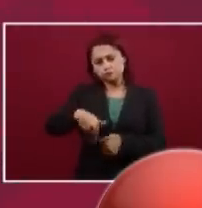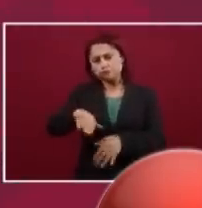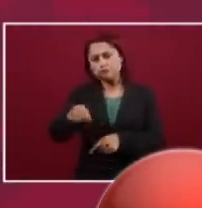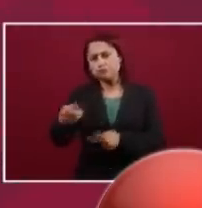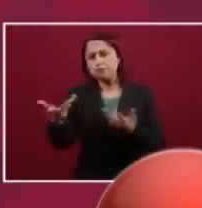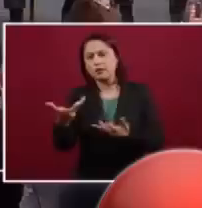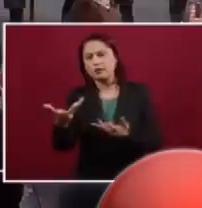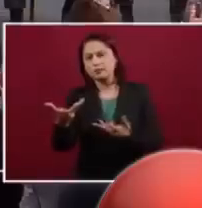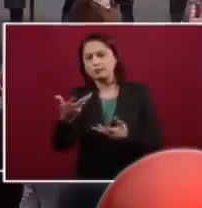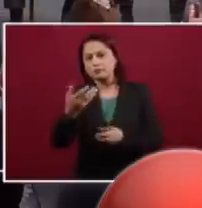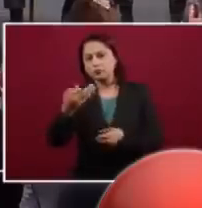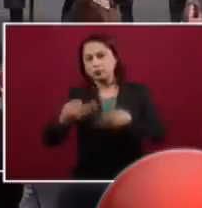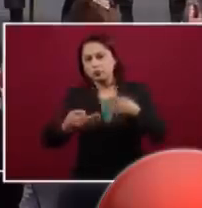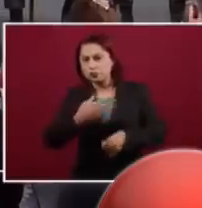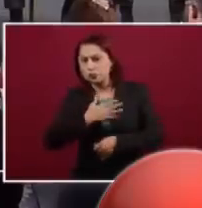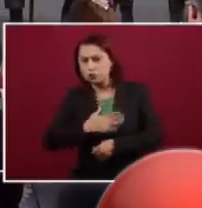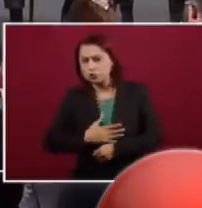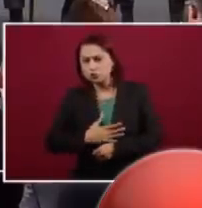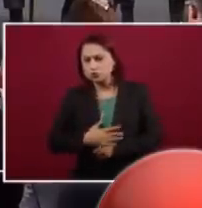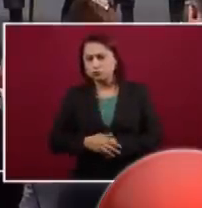Y